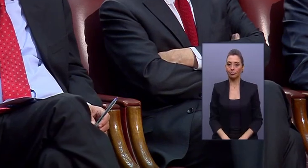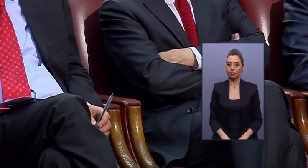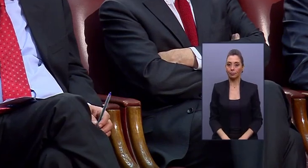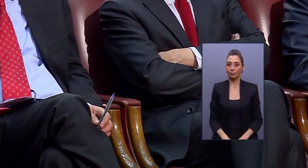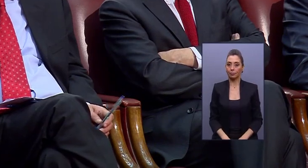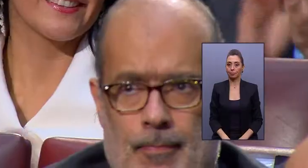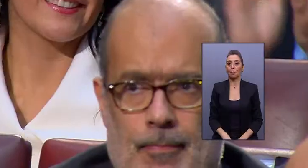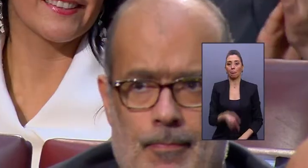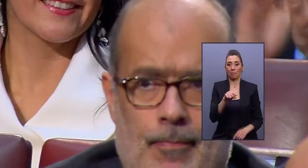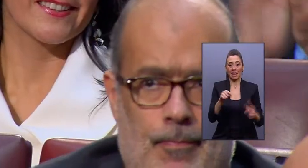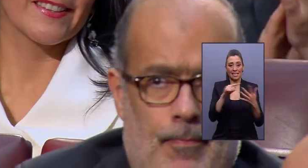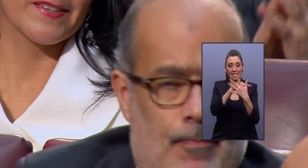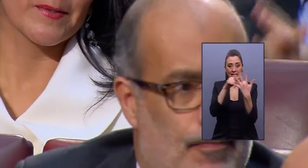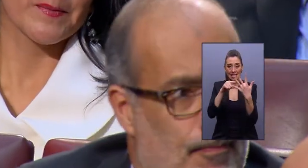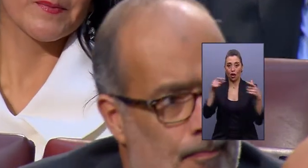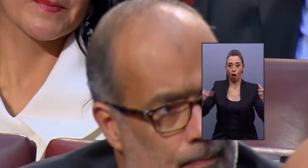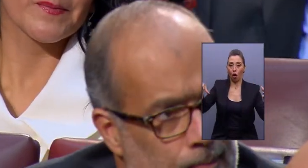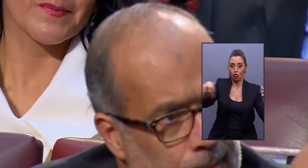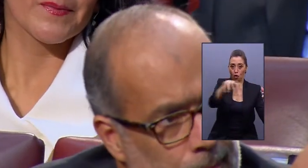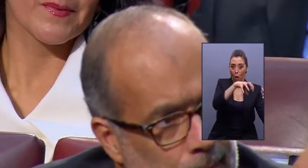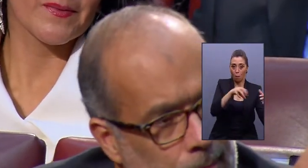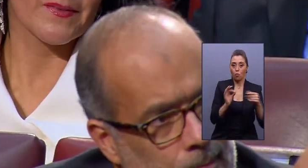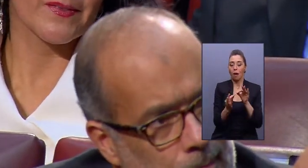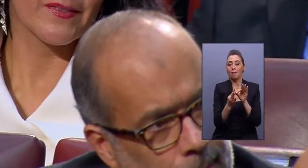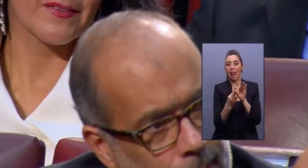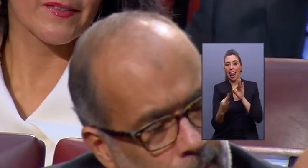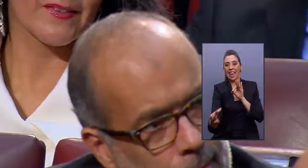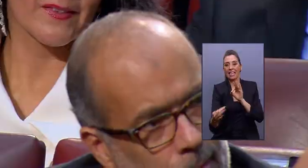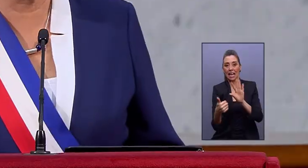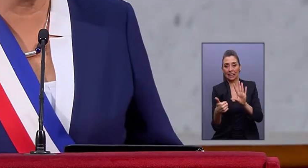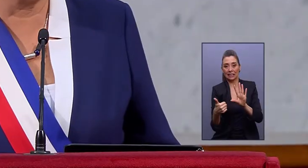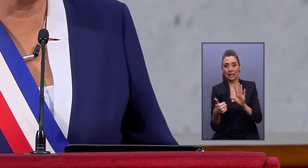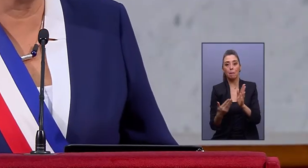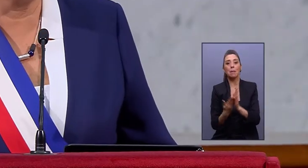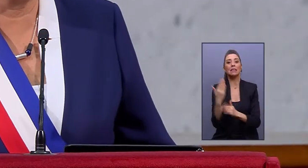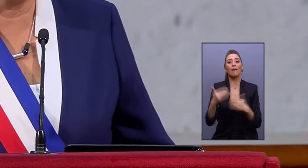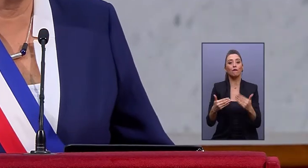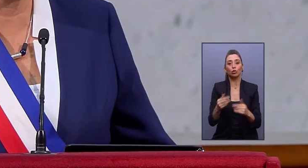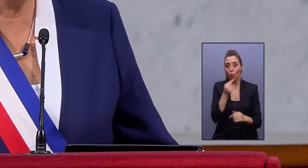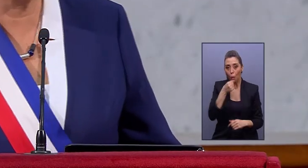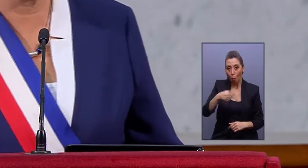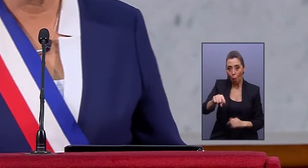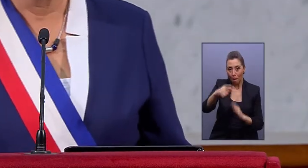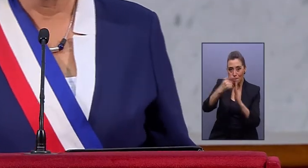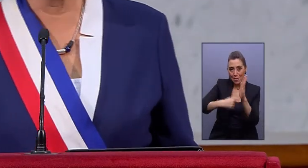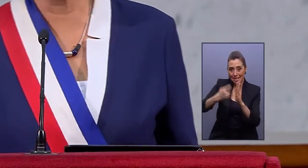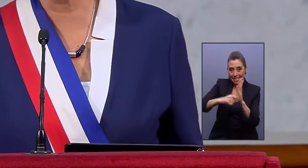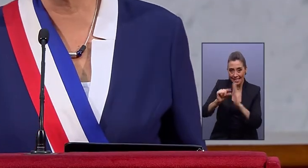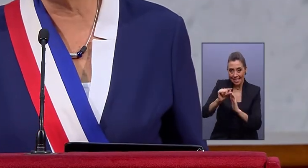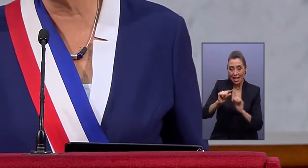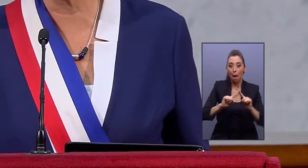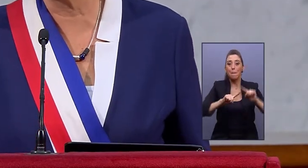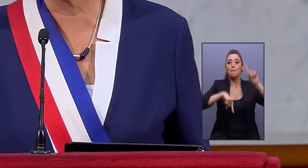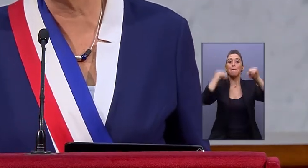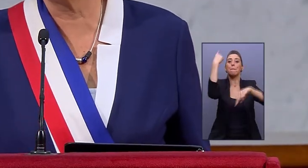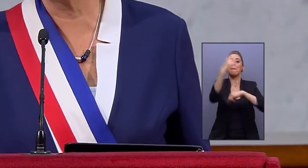Y de ellas, la línea 6 comenzará a funcionar en unos pocos meses más y el próximo año será el turno de la